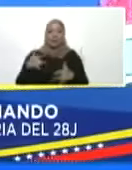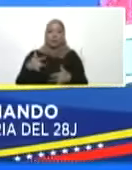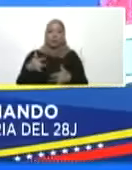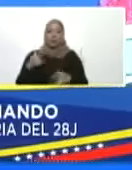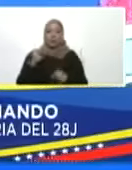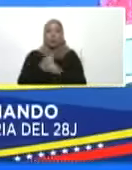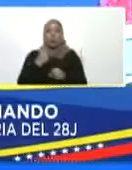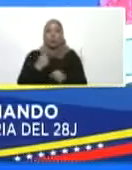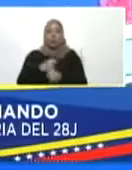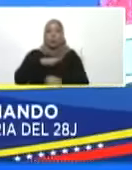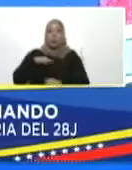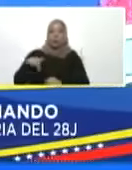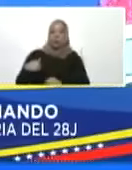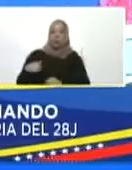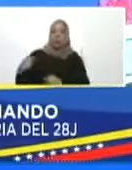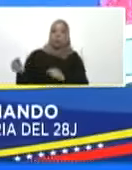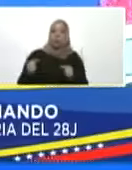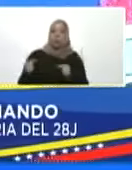de diálogo,